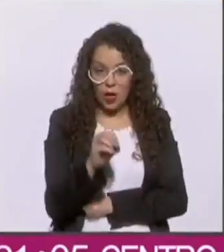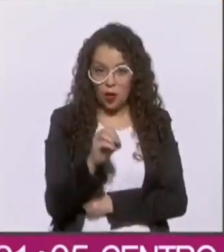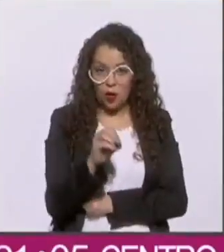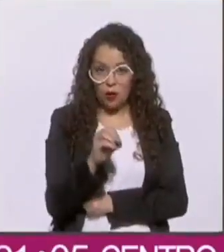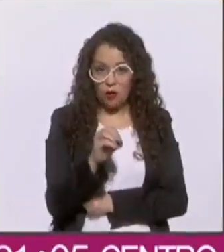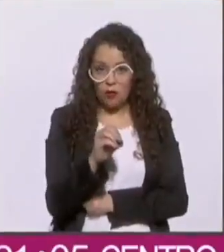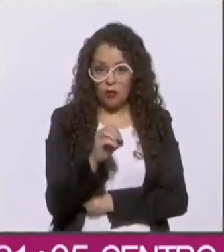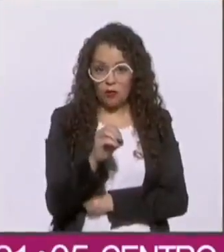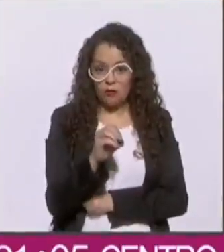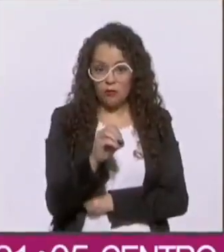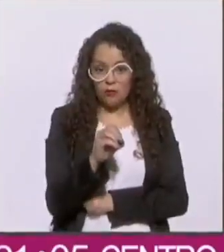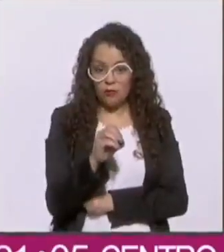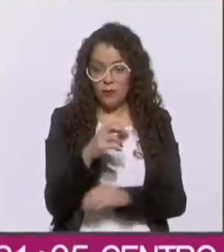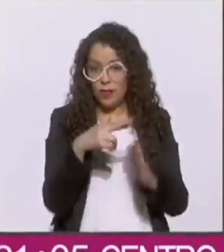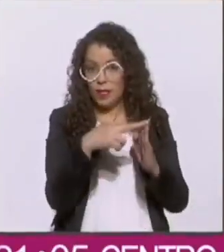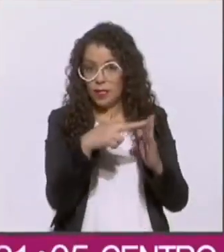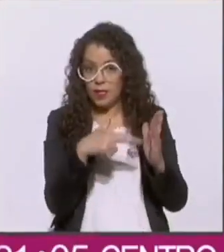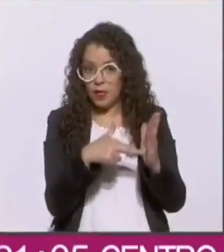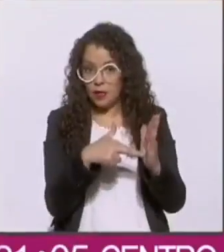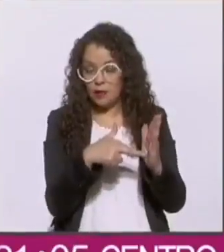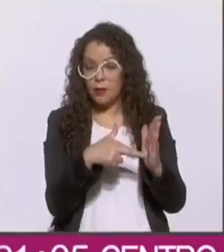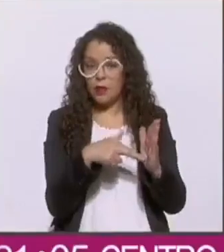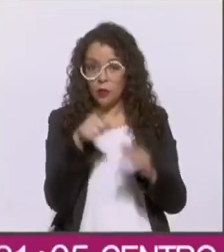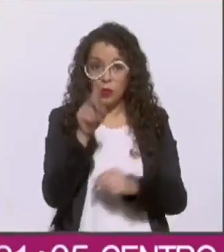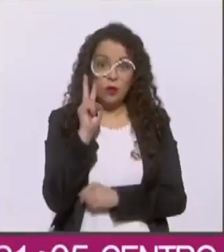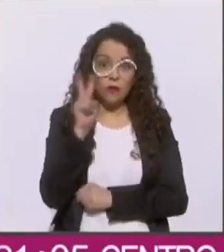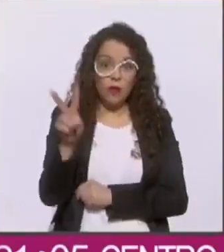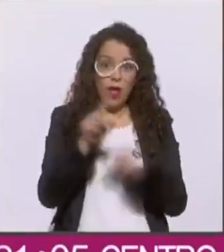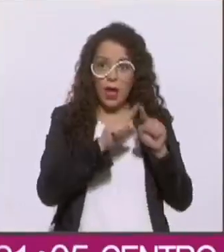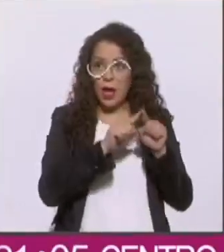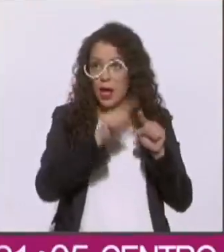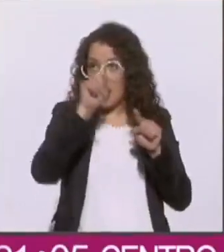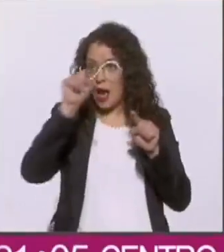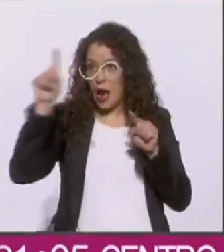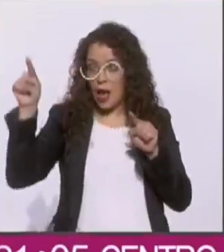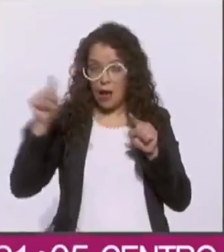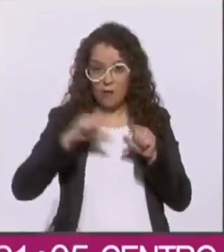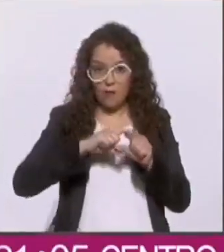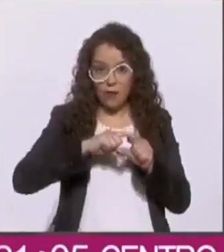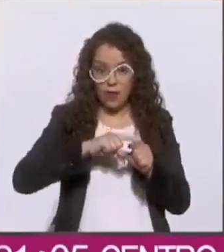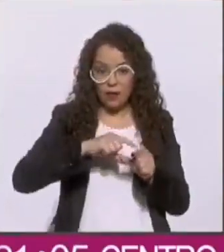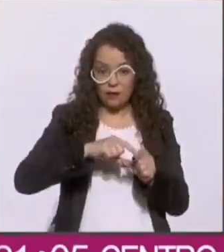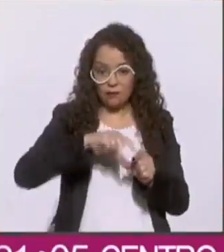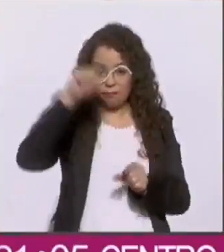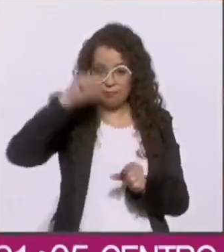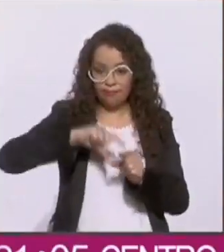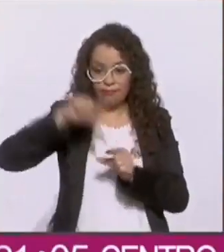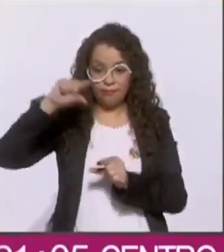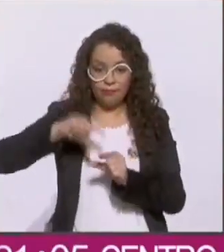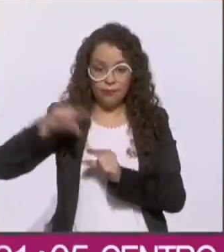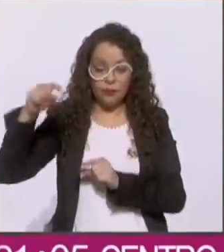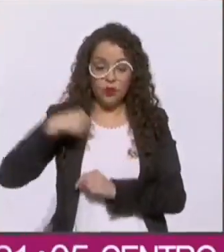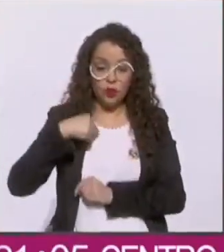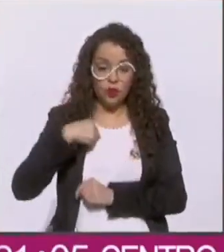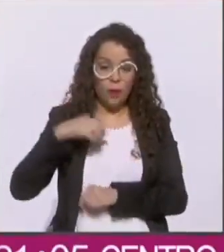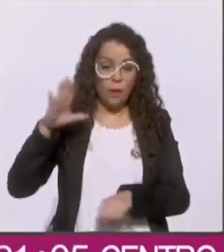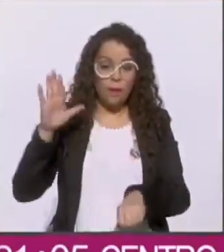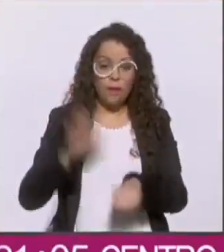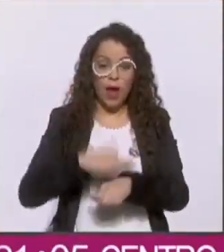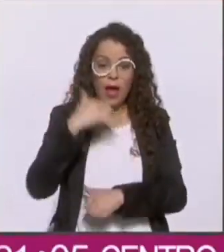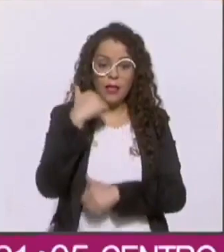vemos en las gráficas, soy la mujer de mayor competitividad a nivel nacional, con